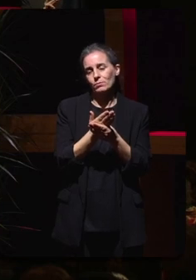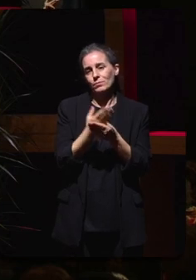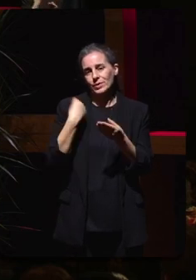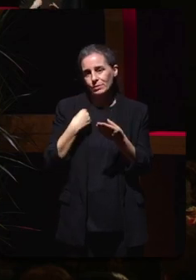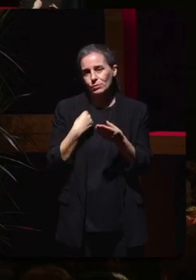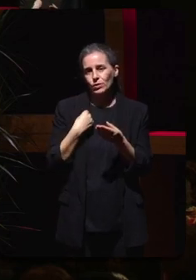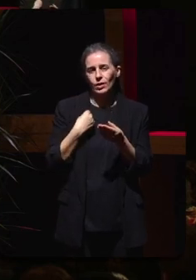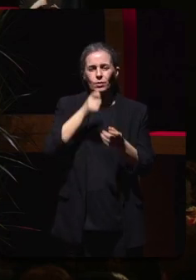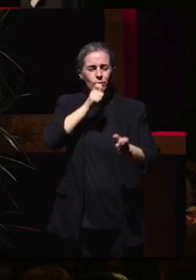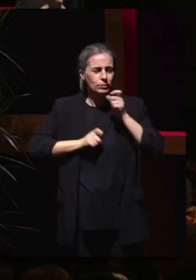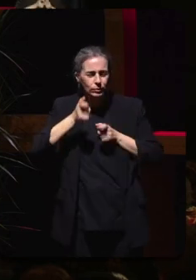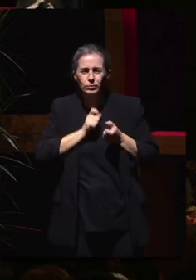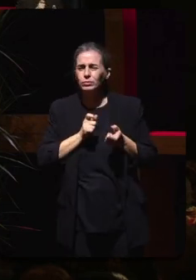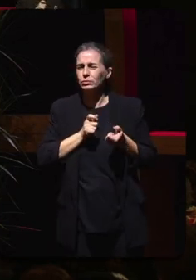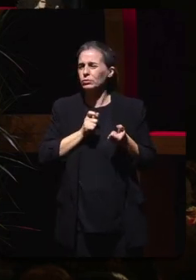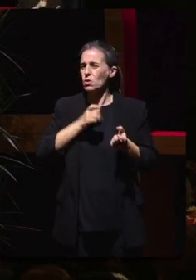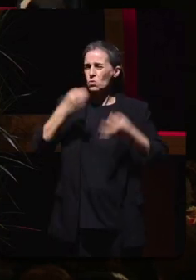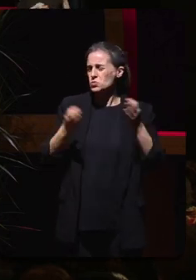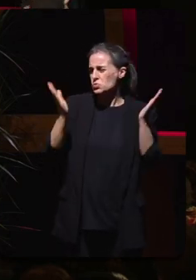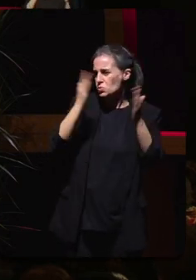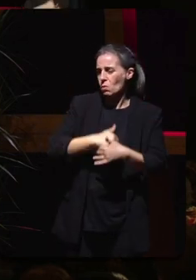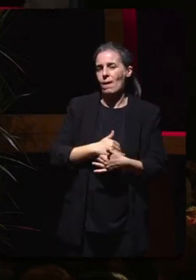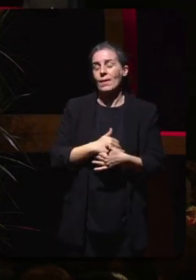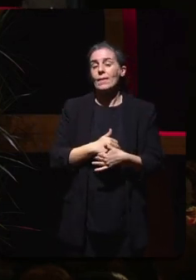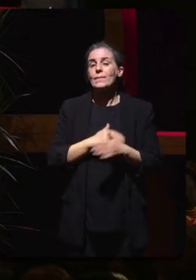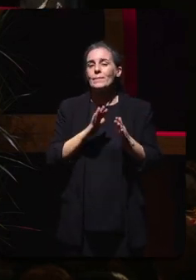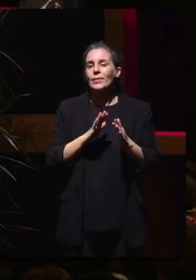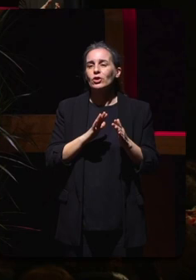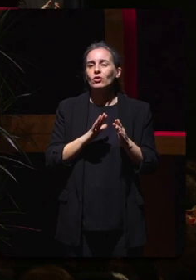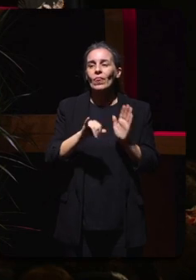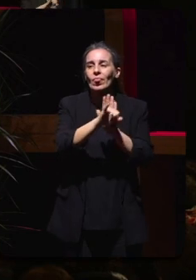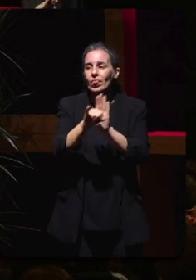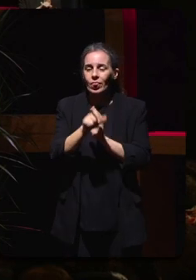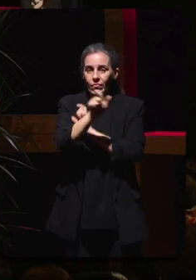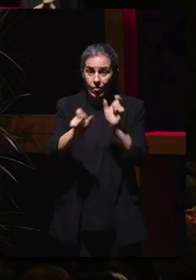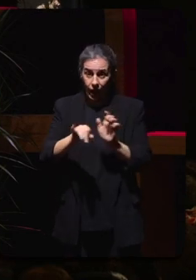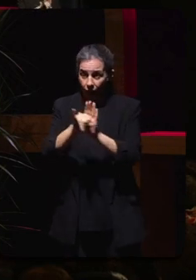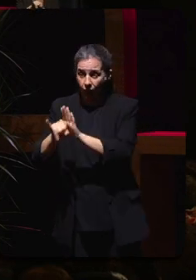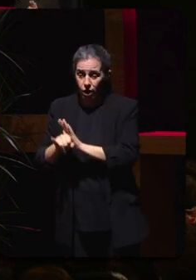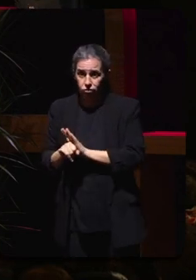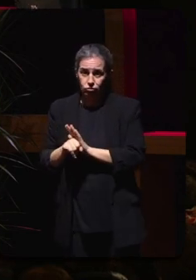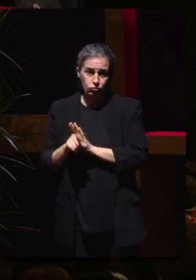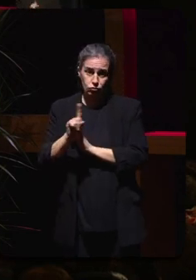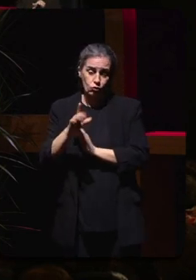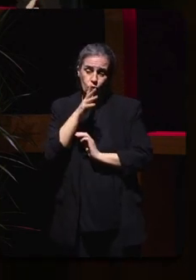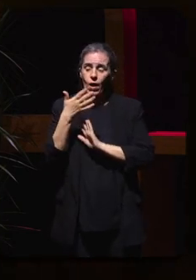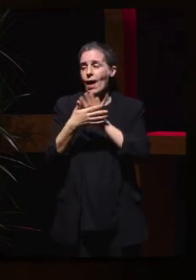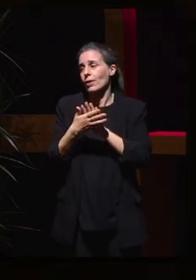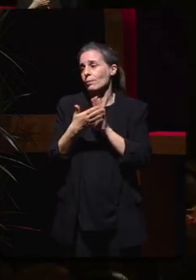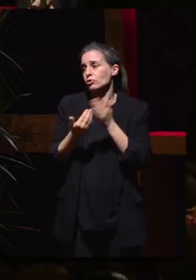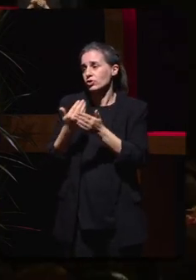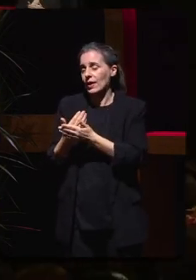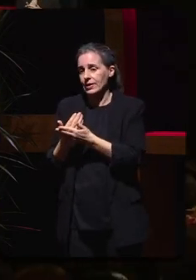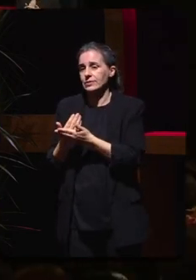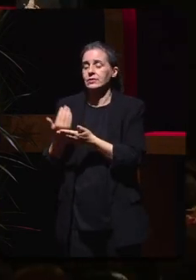agravios y de las injusticias, etcétera, pero no de los más cercanos, porque hemos estado hablando estos días pues, de